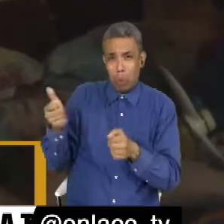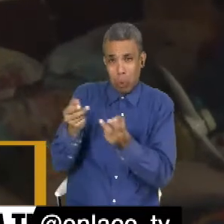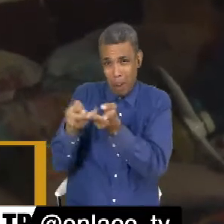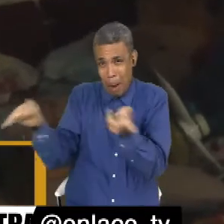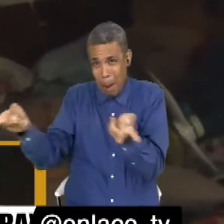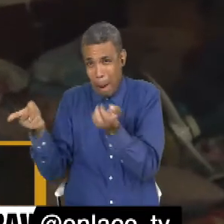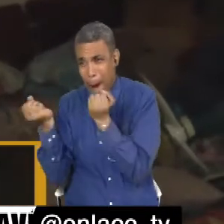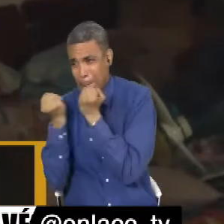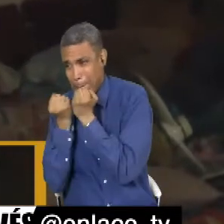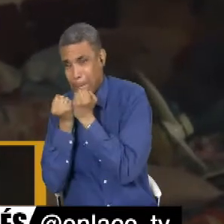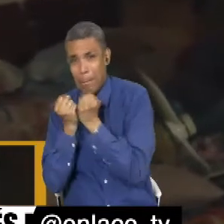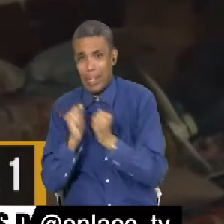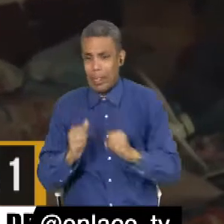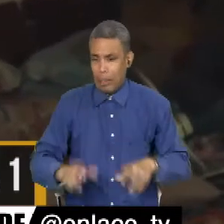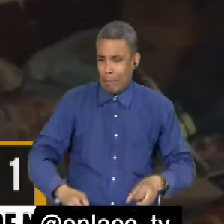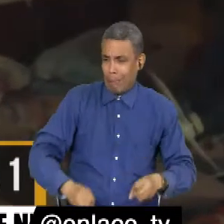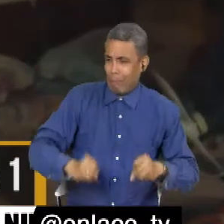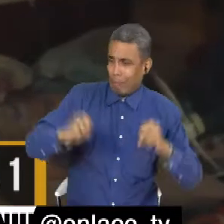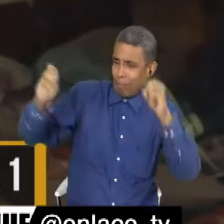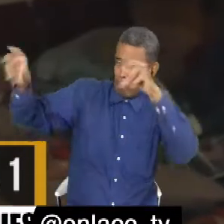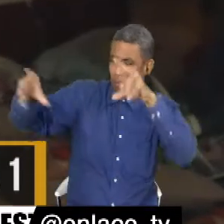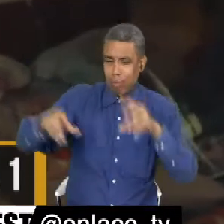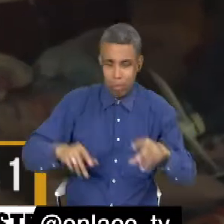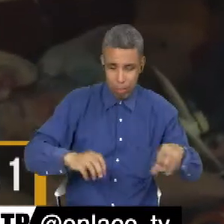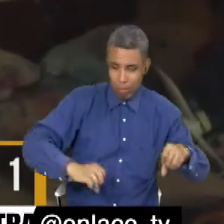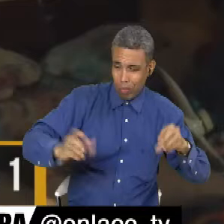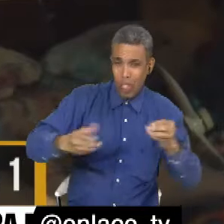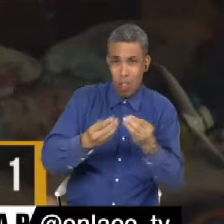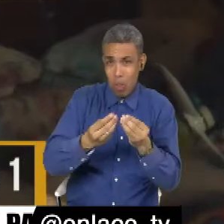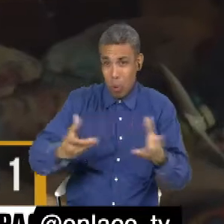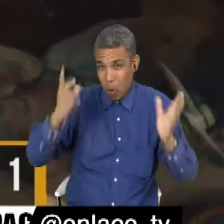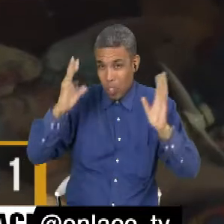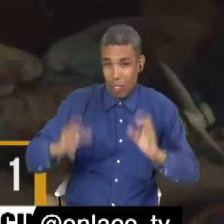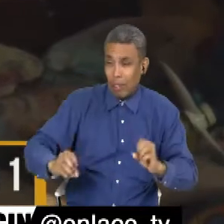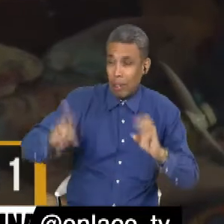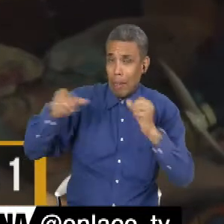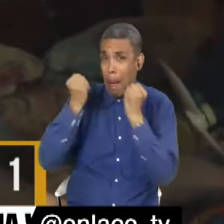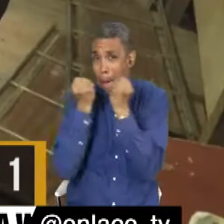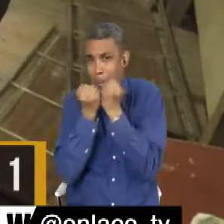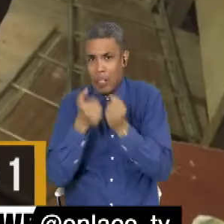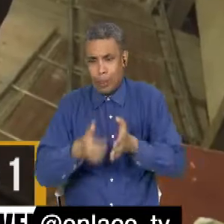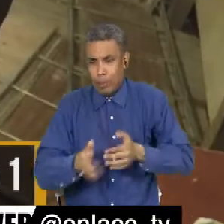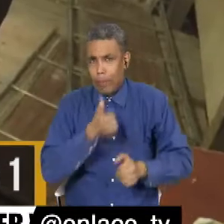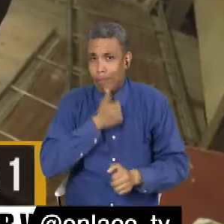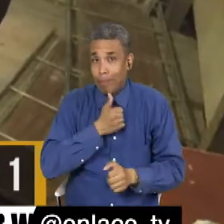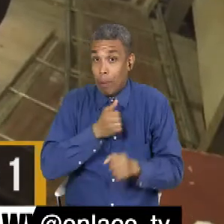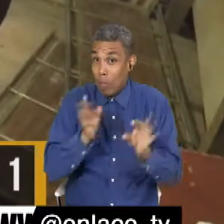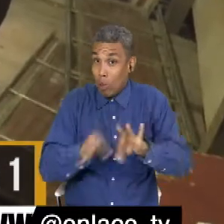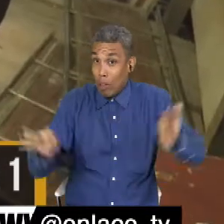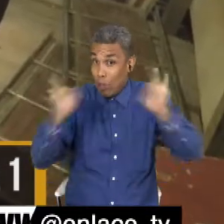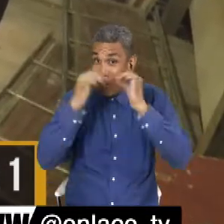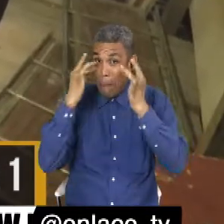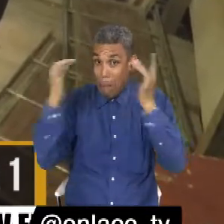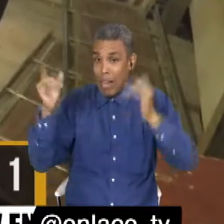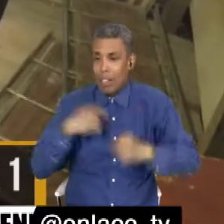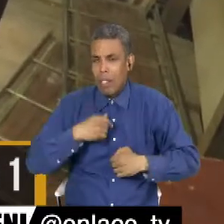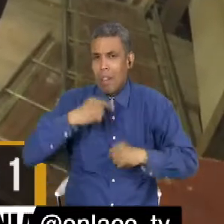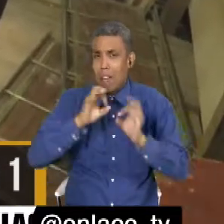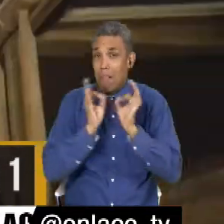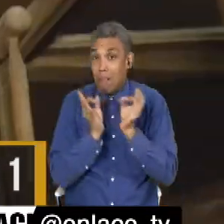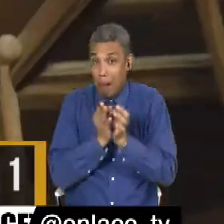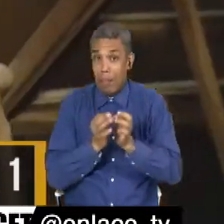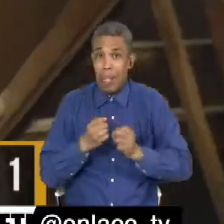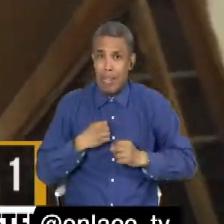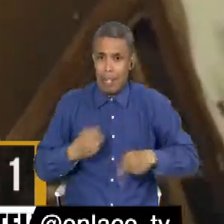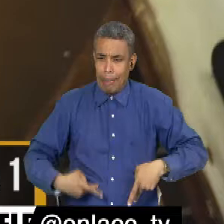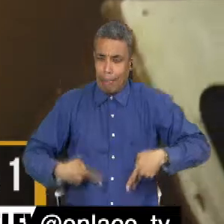necesario, que es lo que más interesa, y salvando la vida de mis hijos y la mía, lo demás no interesa. La creciente también ha traído proliferación de